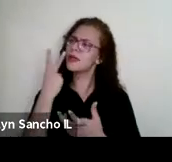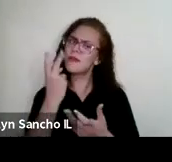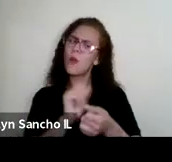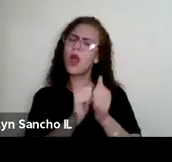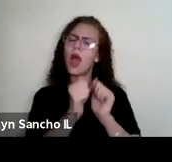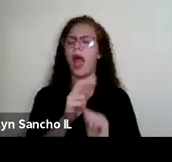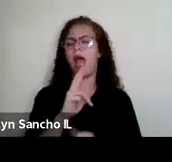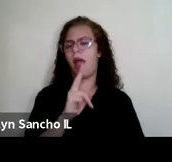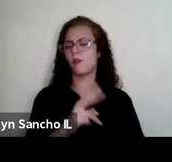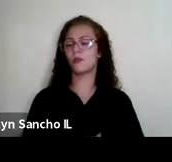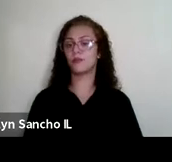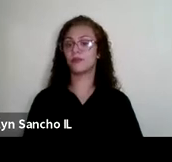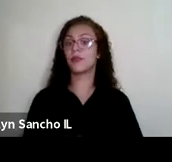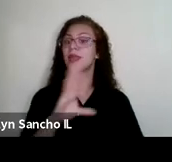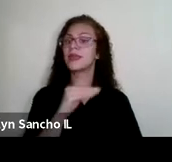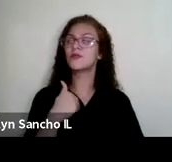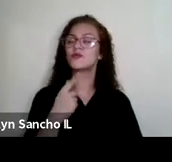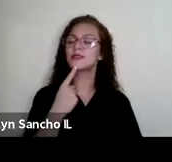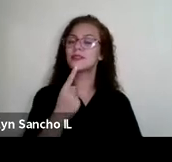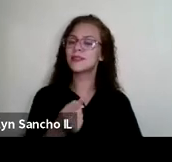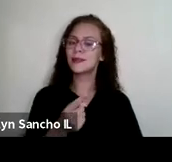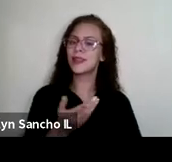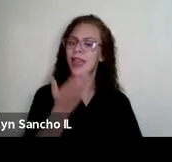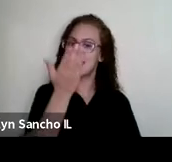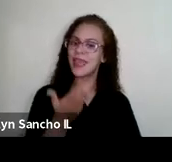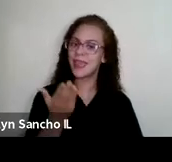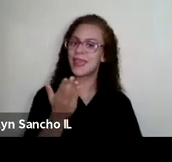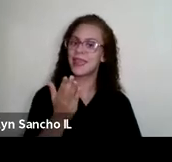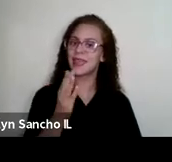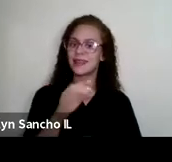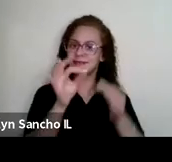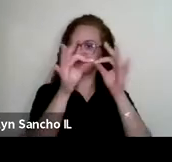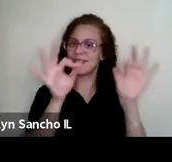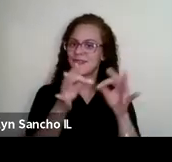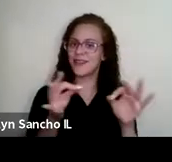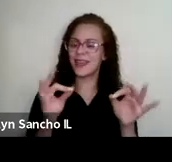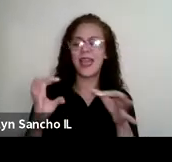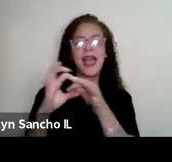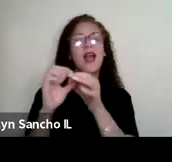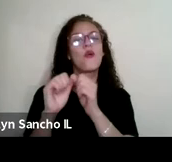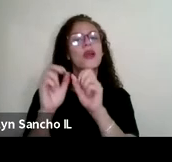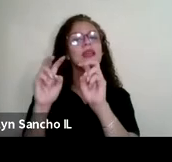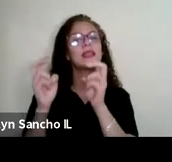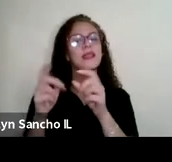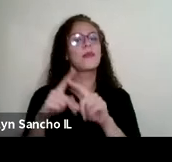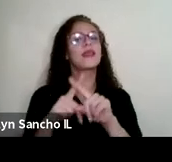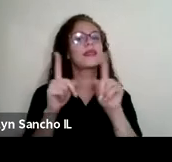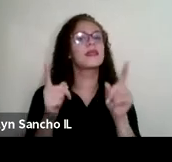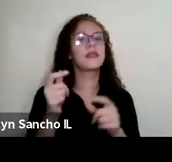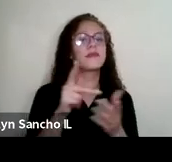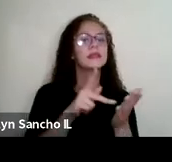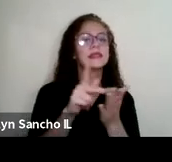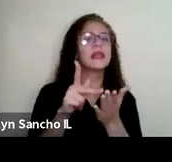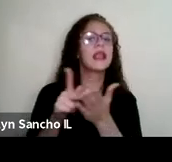cambio. Me refiero a esta cita, ¿verdad?, en relación con el tema de la diferencia